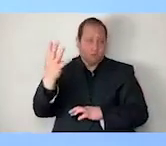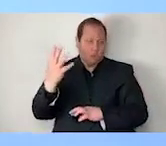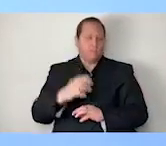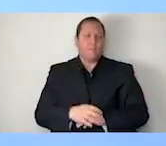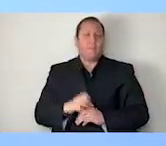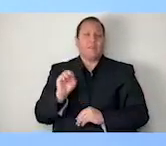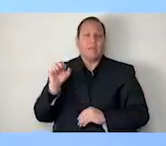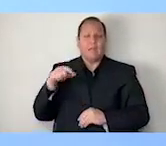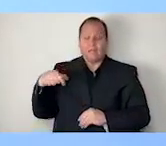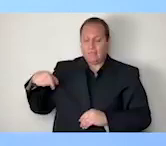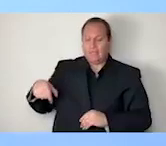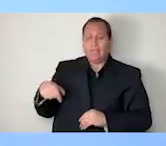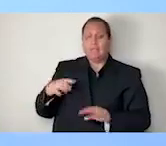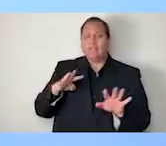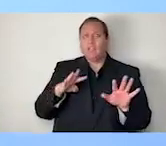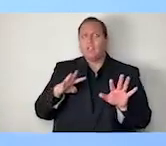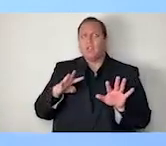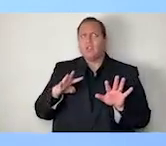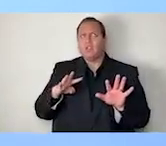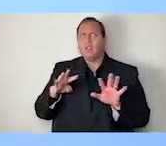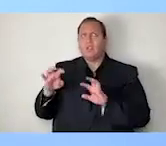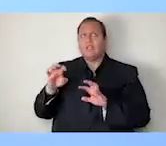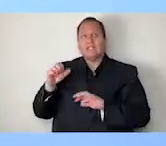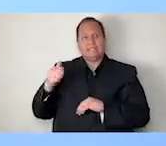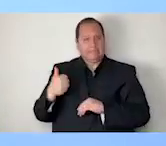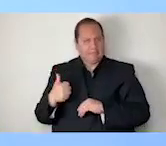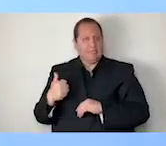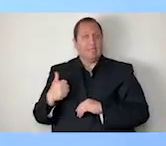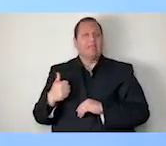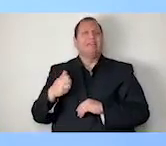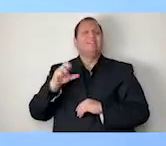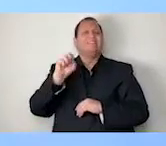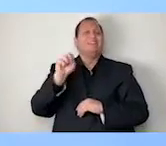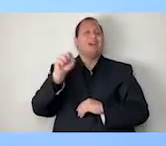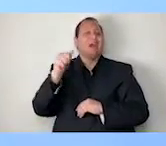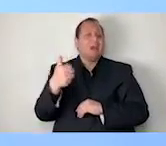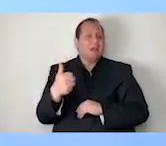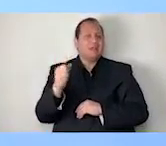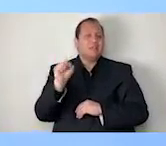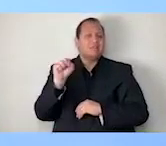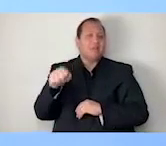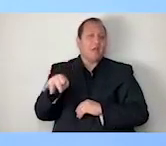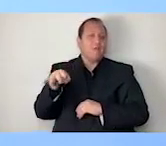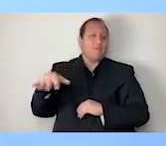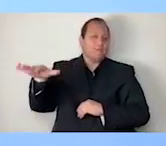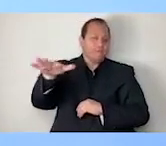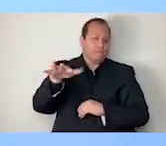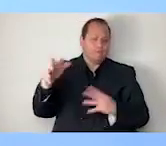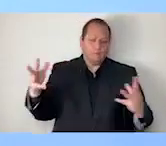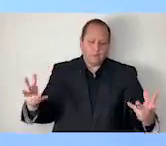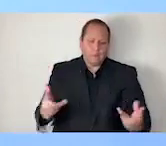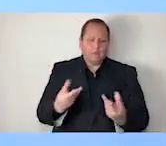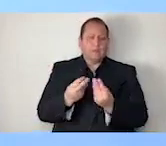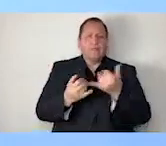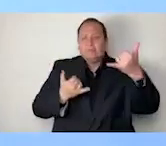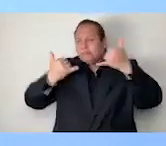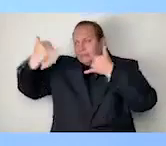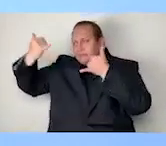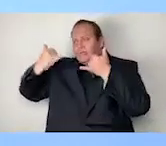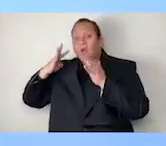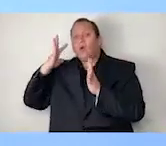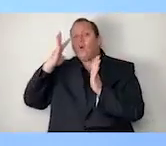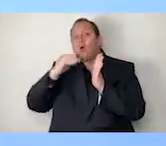934 san quintín 900 y 660 906 y 66 en san felipe para un total